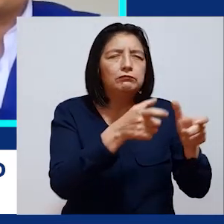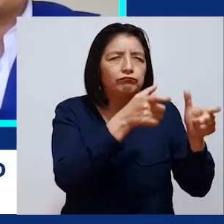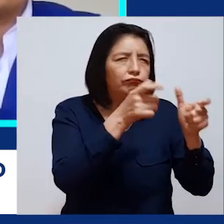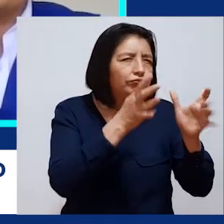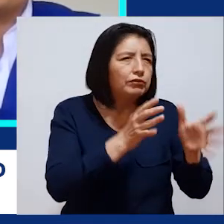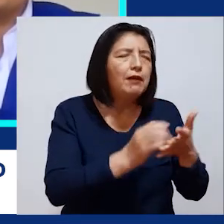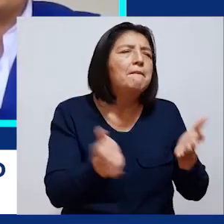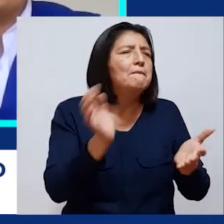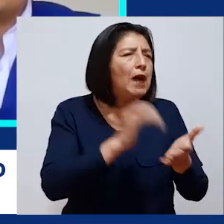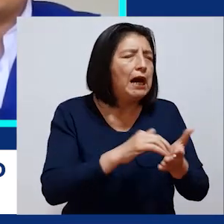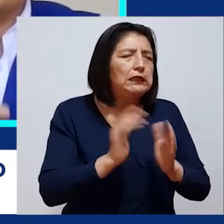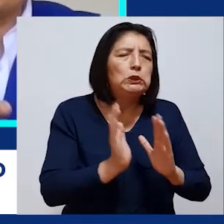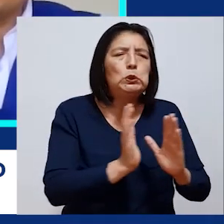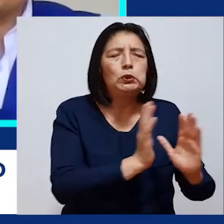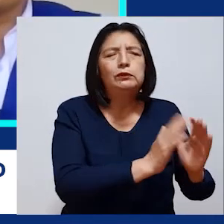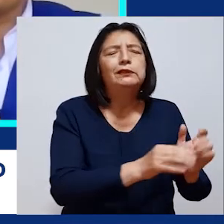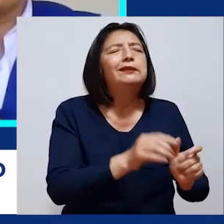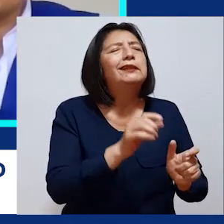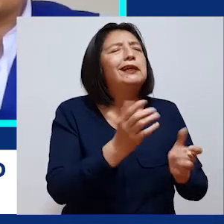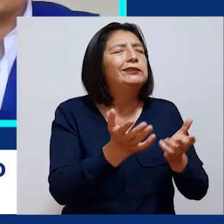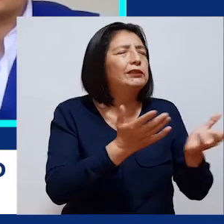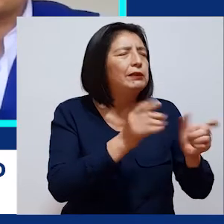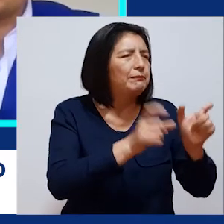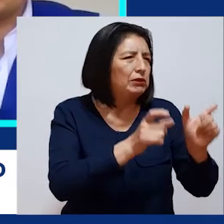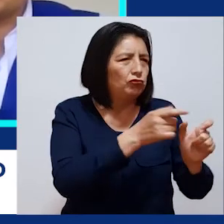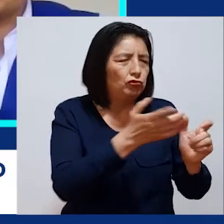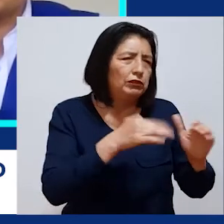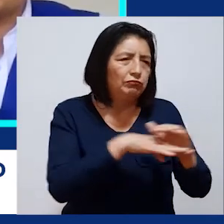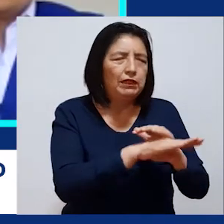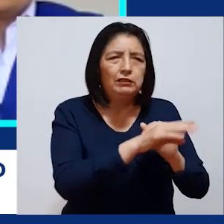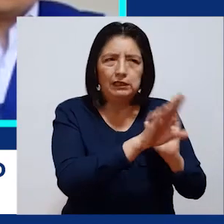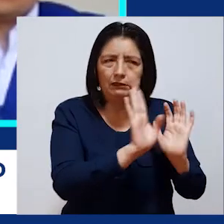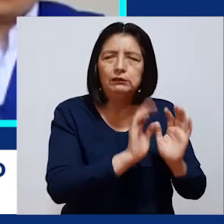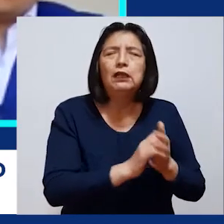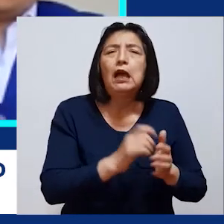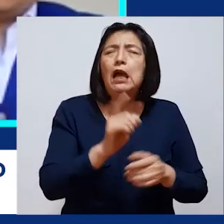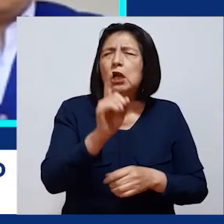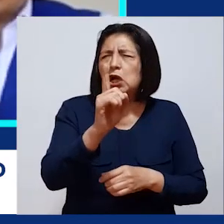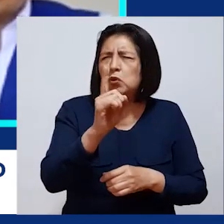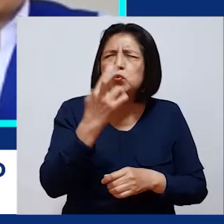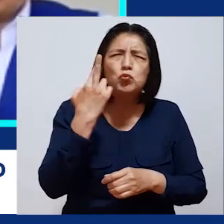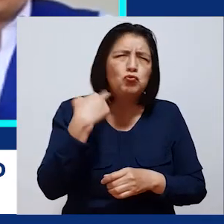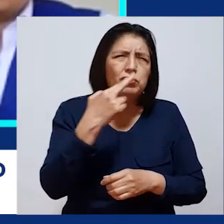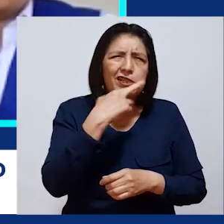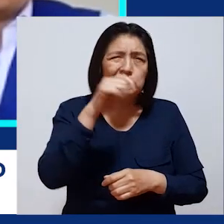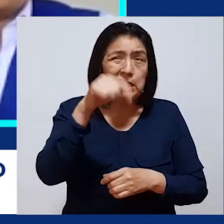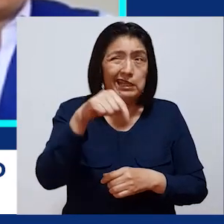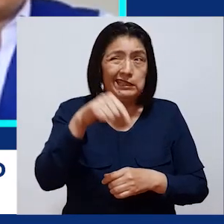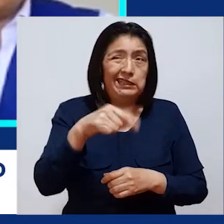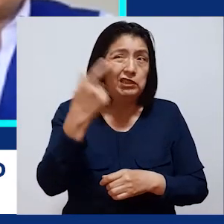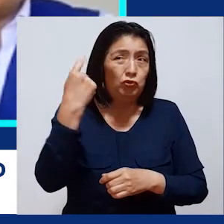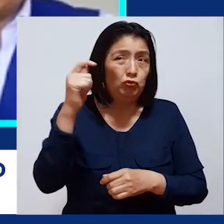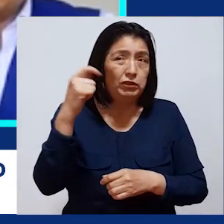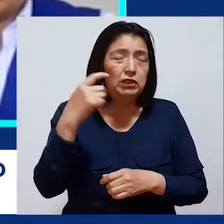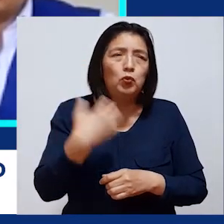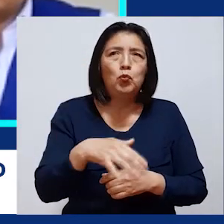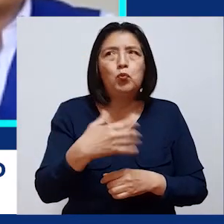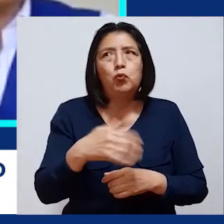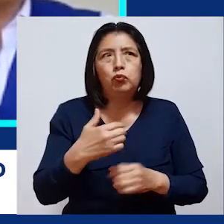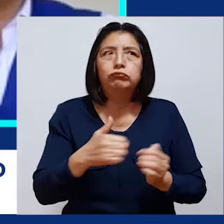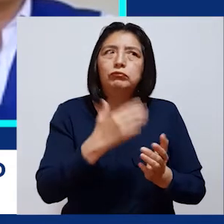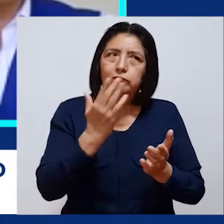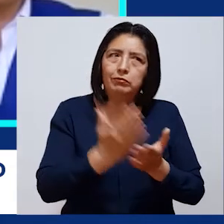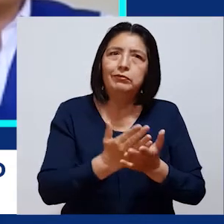un mayor orden en la atención a los usuarios de estos servicios. Hay un restaurante aquí en Trujillo que